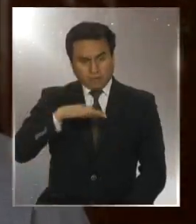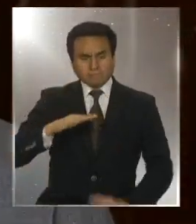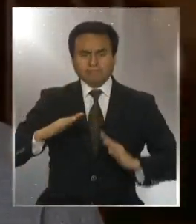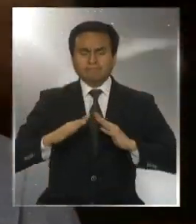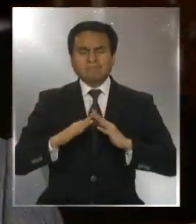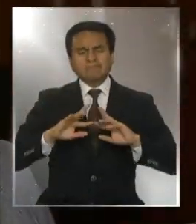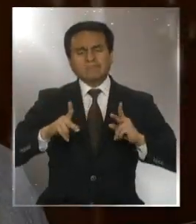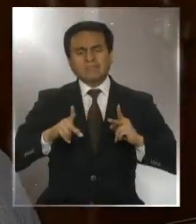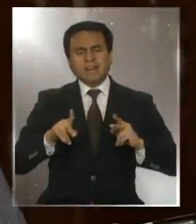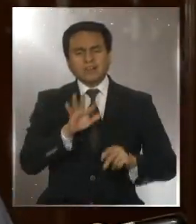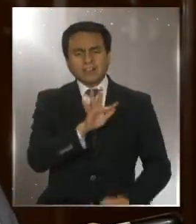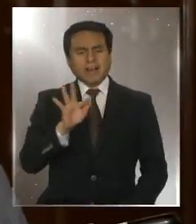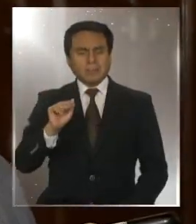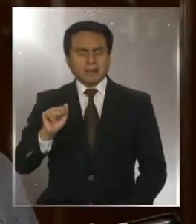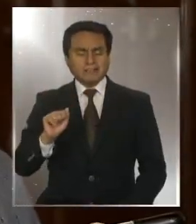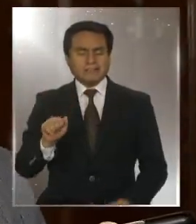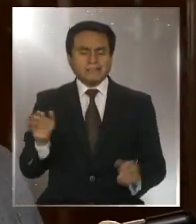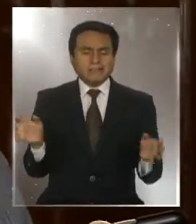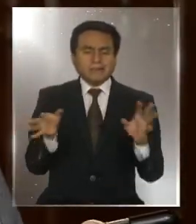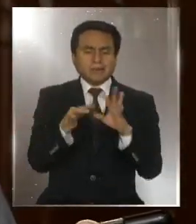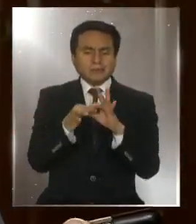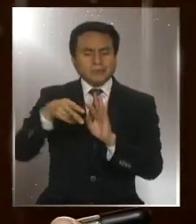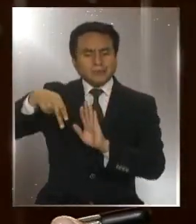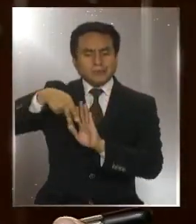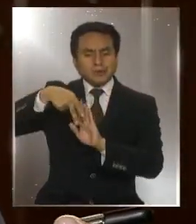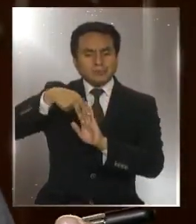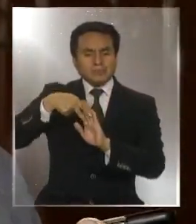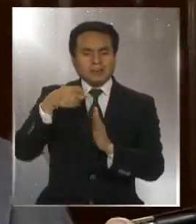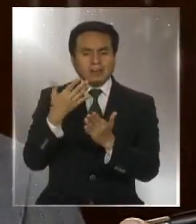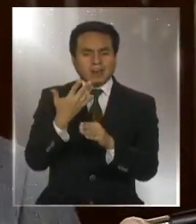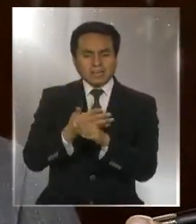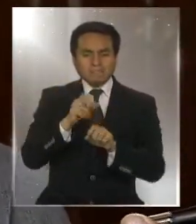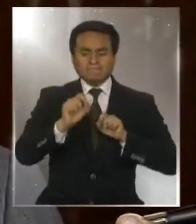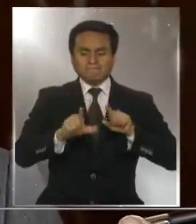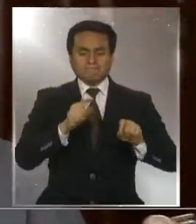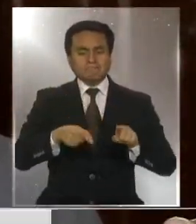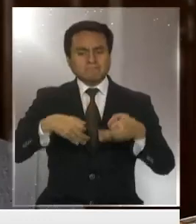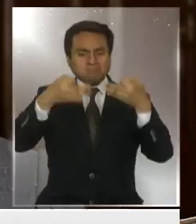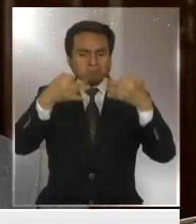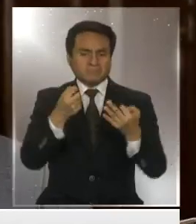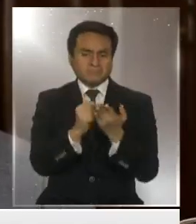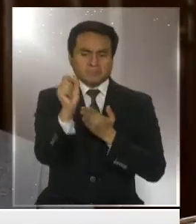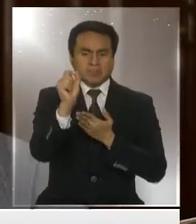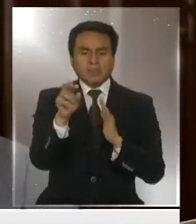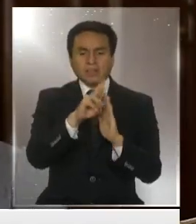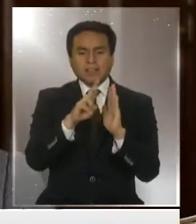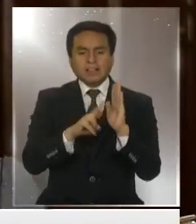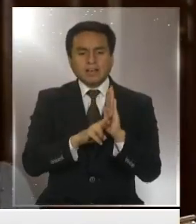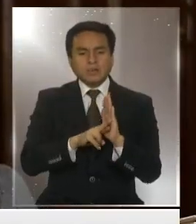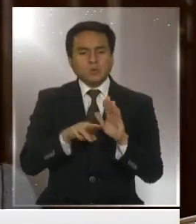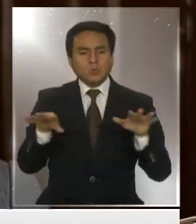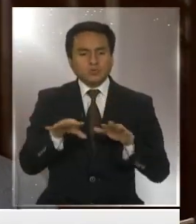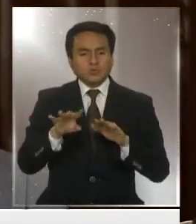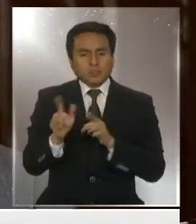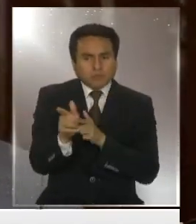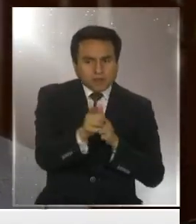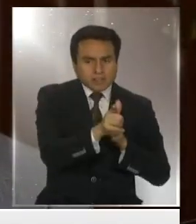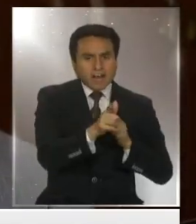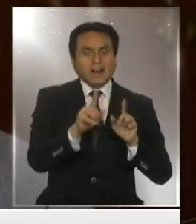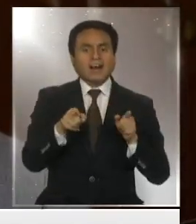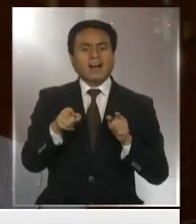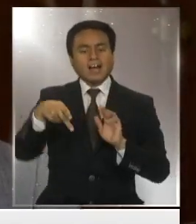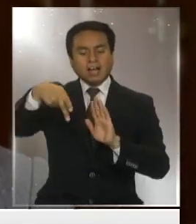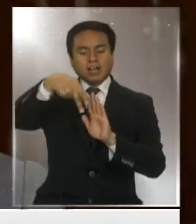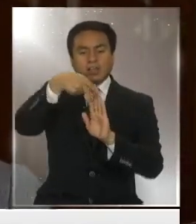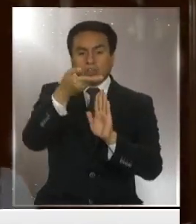de acuerdo a las normas que regulan la legítima defensa y las reglas del uso de la fuerza. Y estas